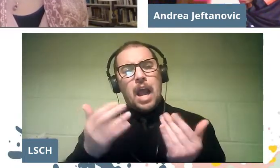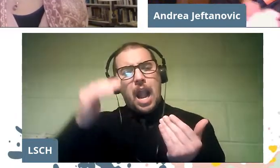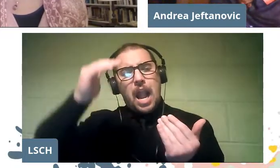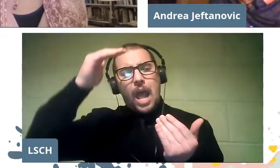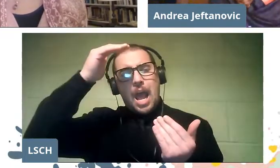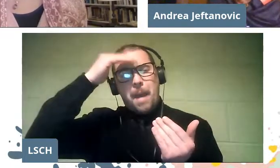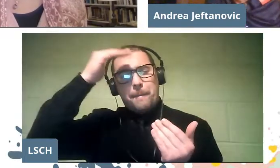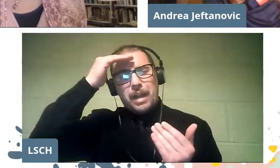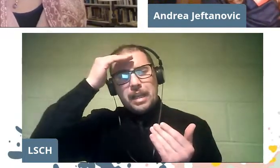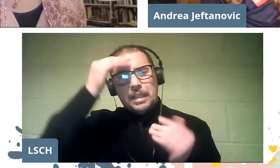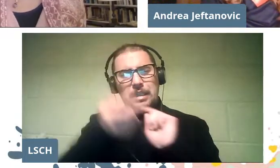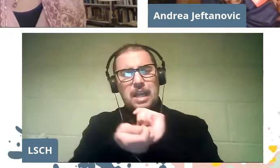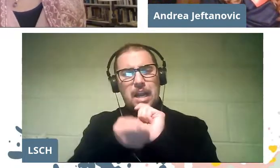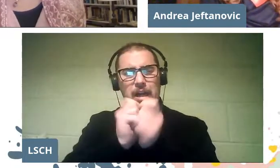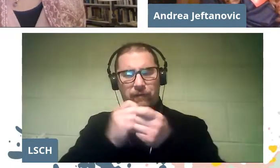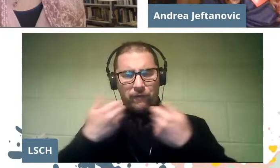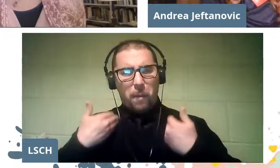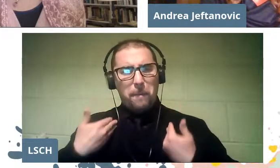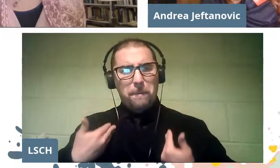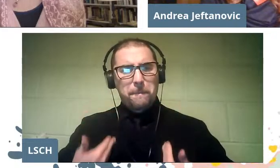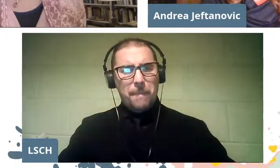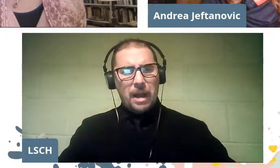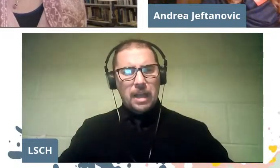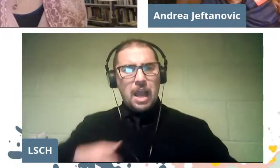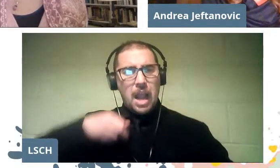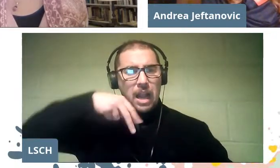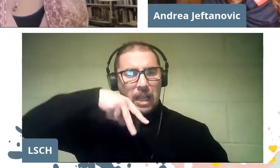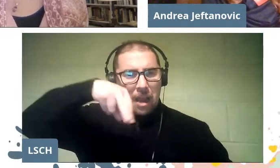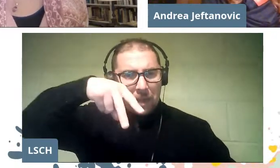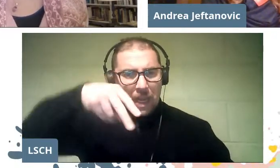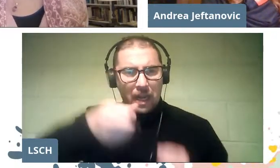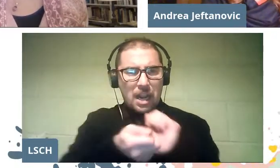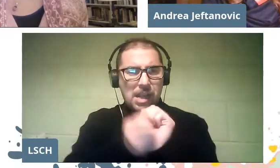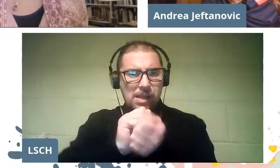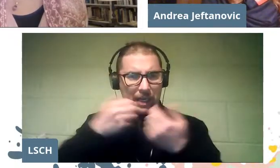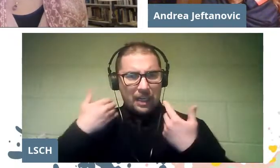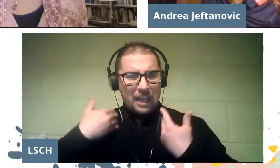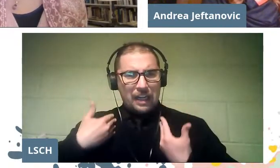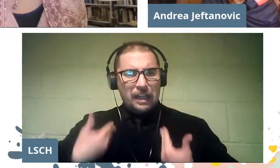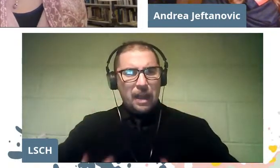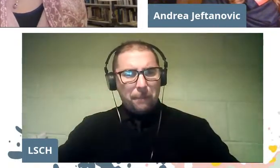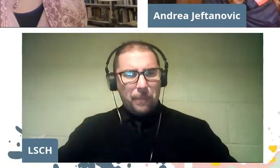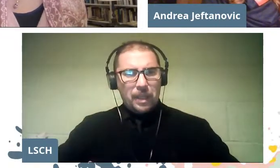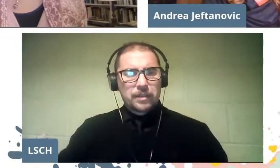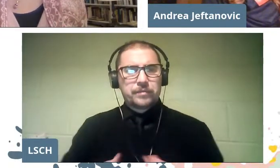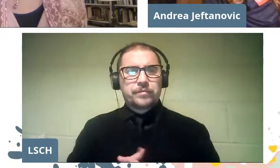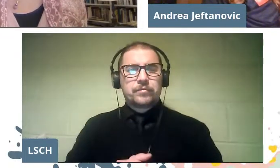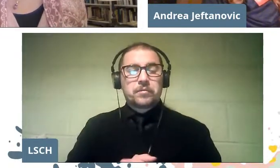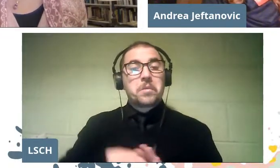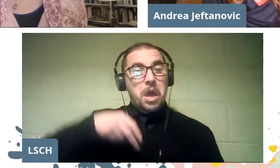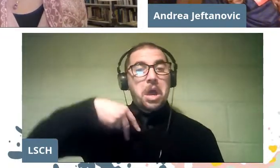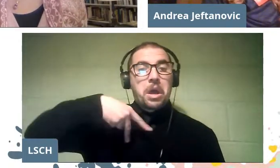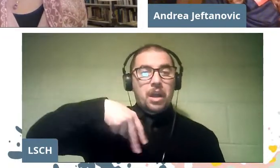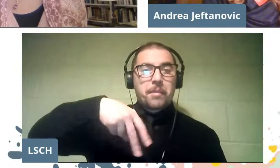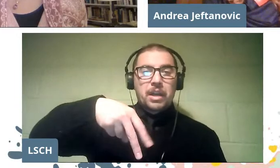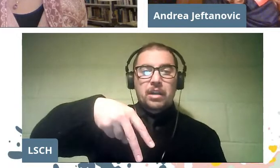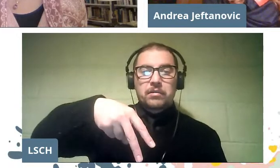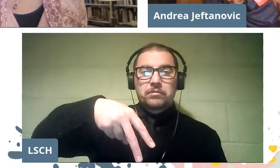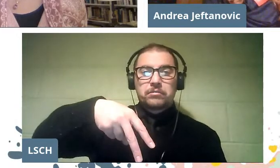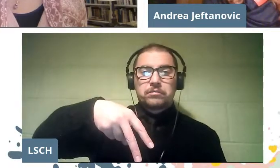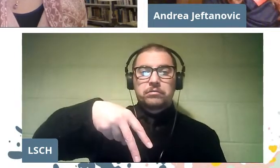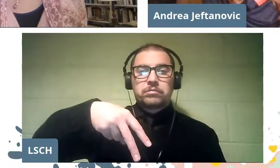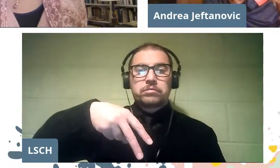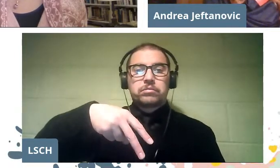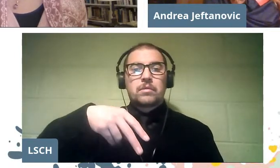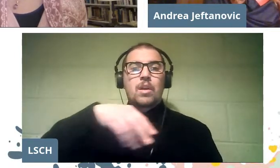experiencia transformadora del caminar. Y por eso yo quise dar ejemplos de que el caminar puede ser el caminar por la ciudad